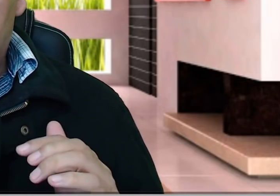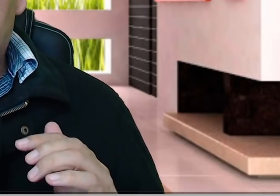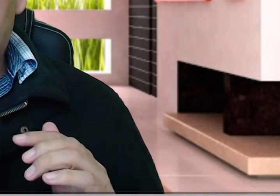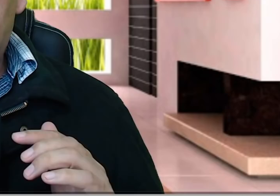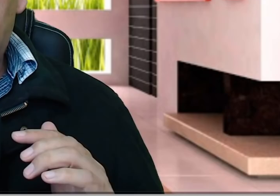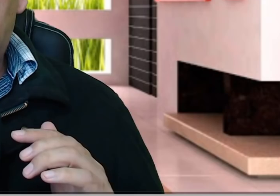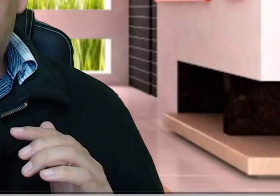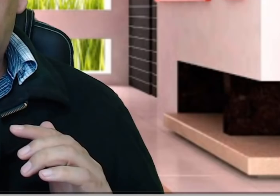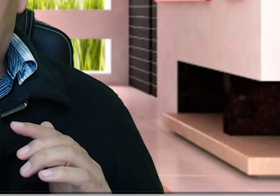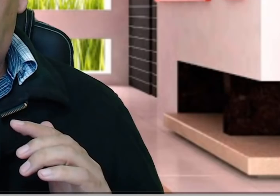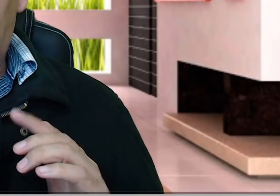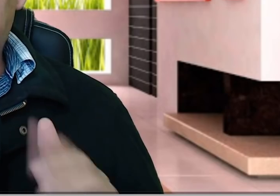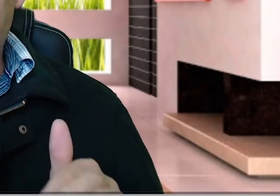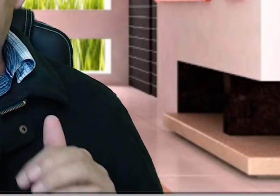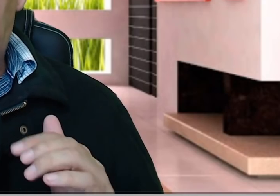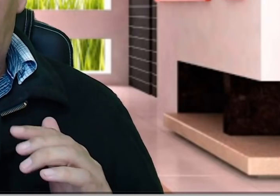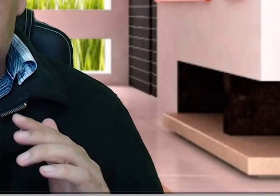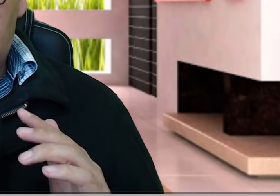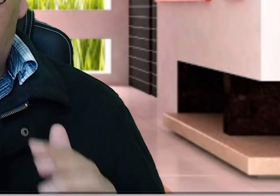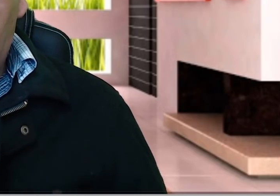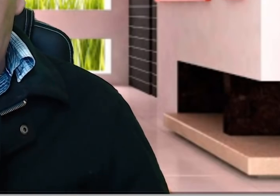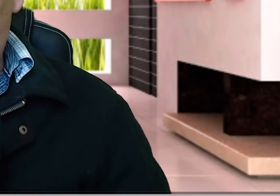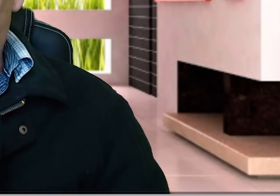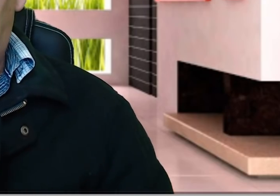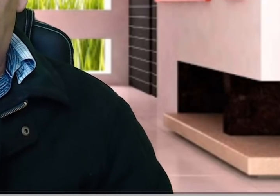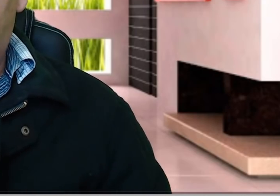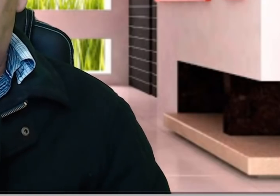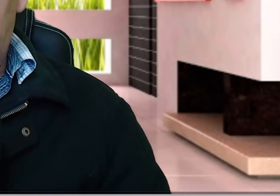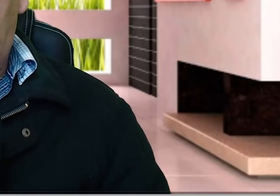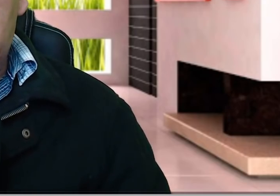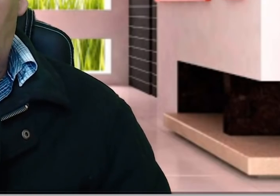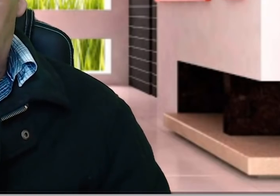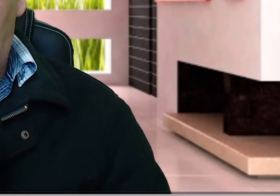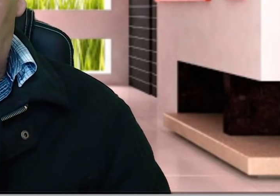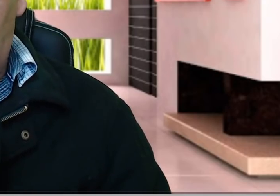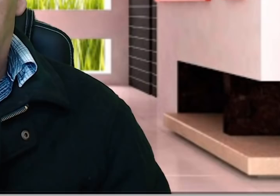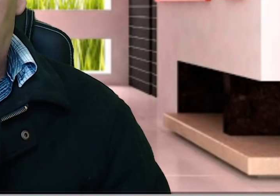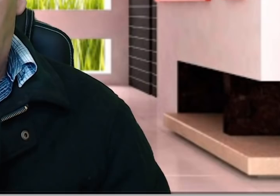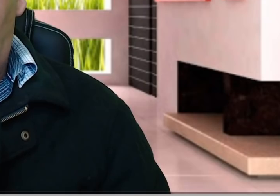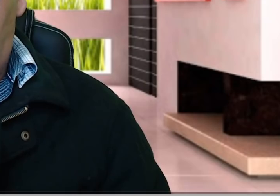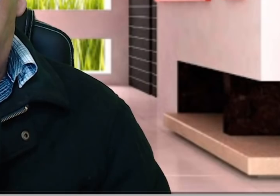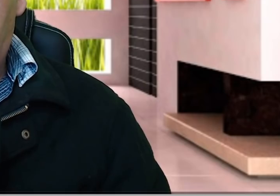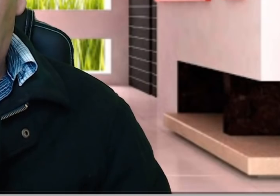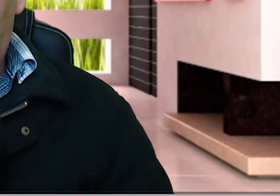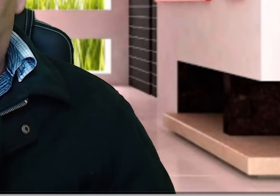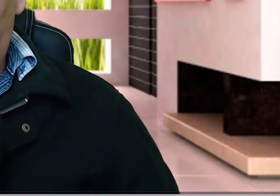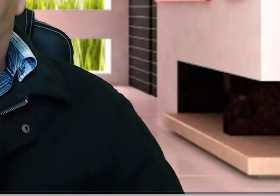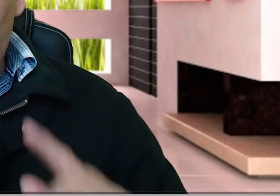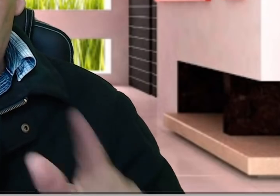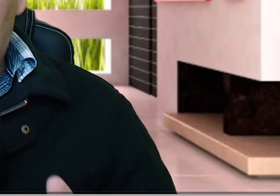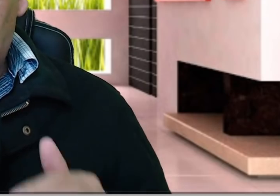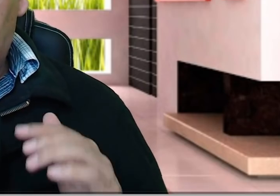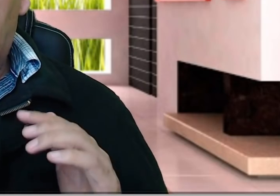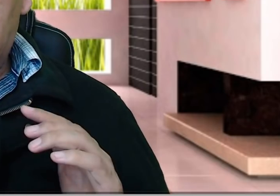voz en las críticas en contra de las políticas del gobierno de López Obrador.